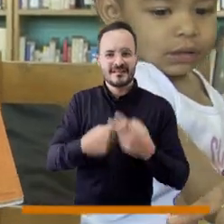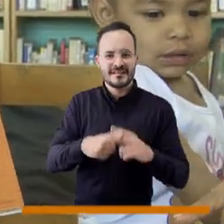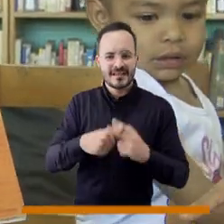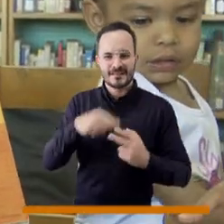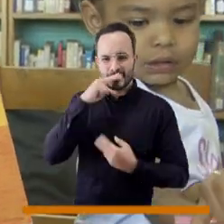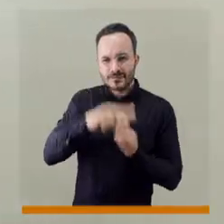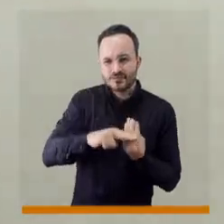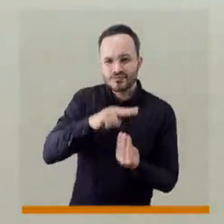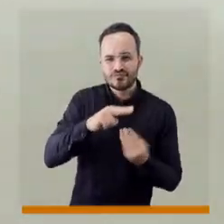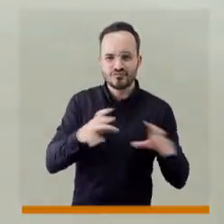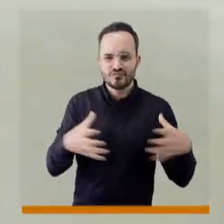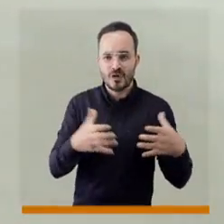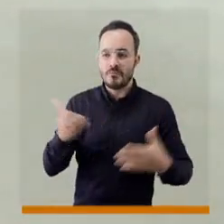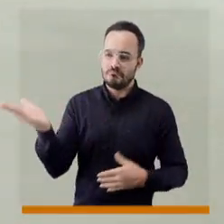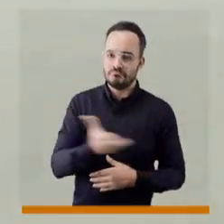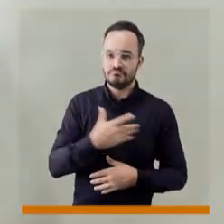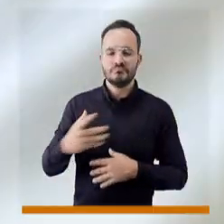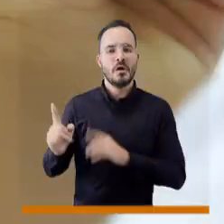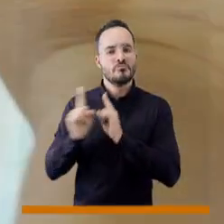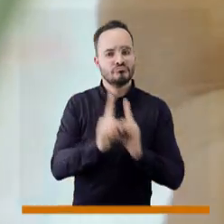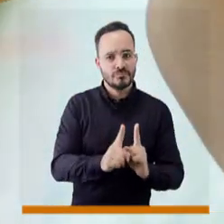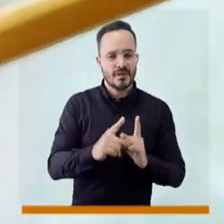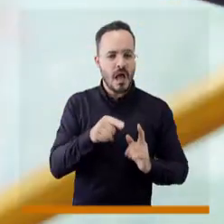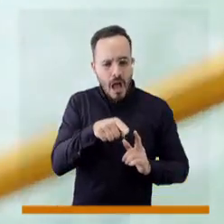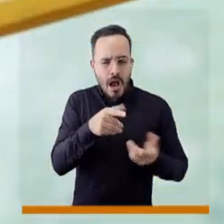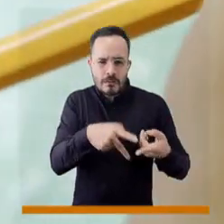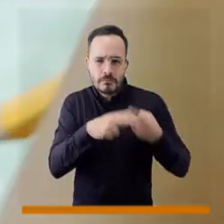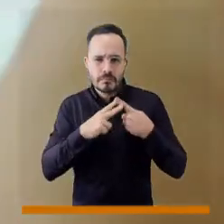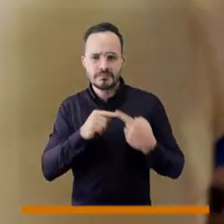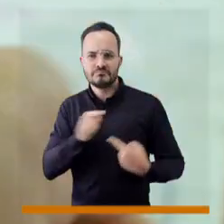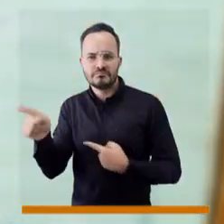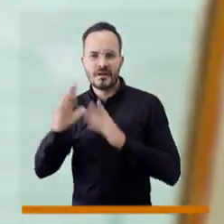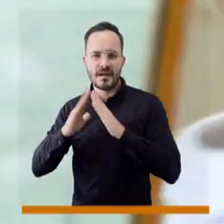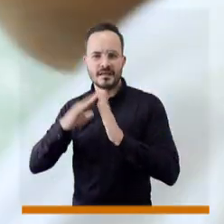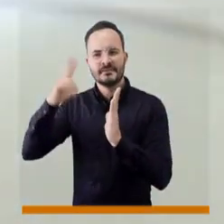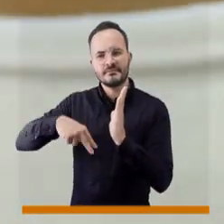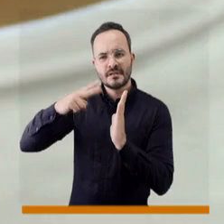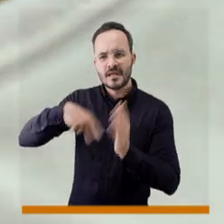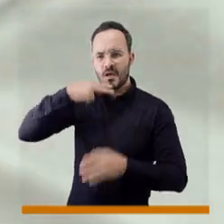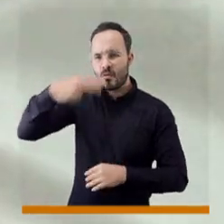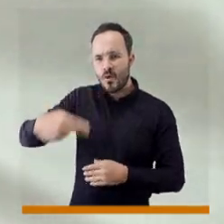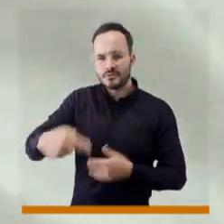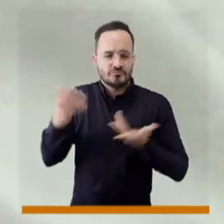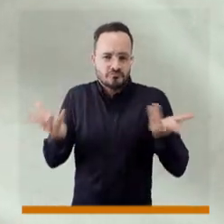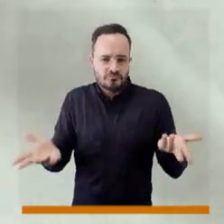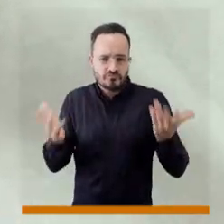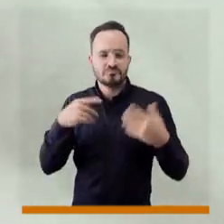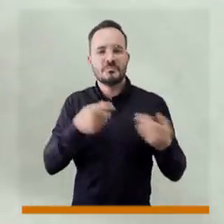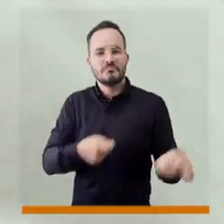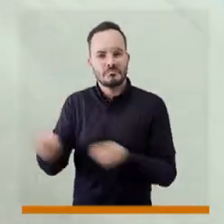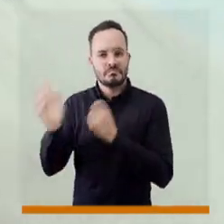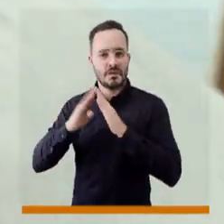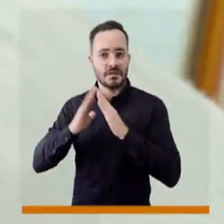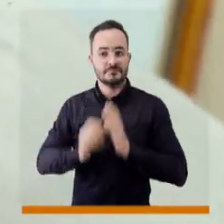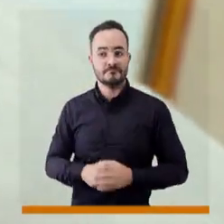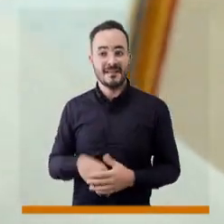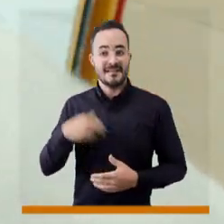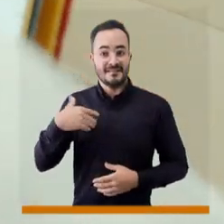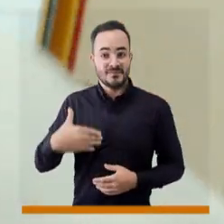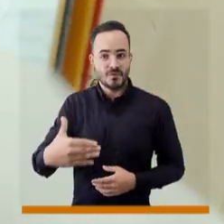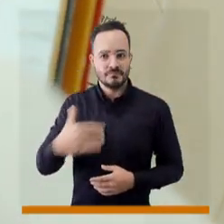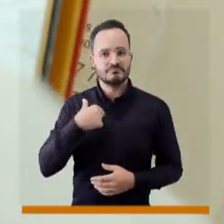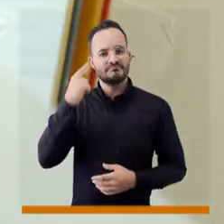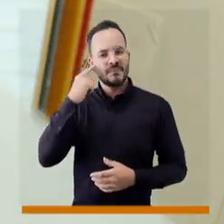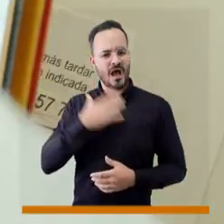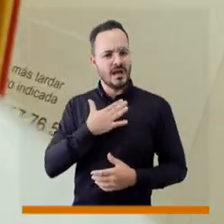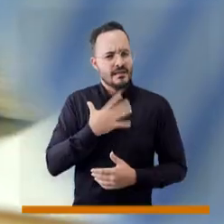inscribe a la niña, a los niños en el taller de primera infancia, empiezan a llevar libros a casa, cuentos, historias para leer por